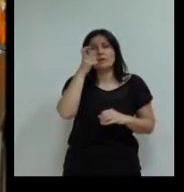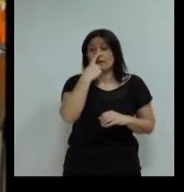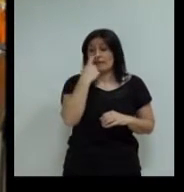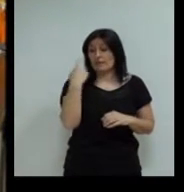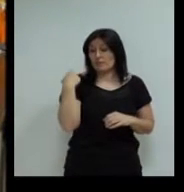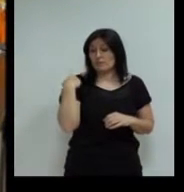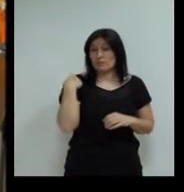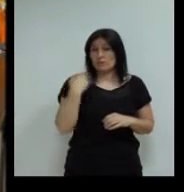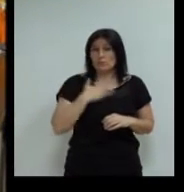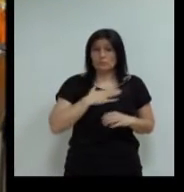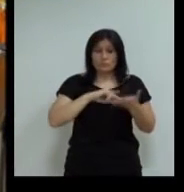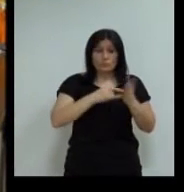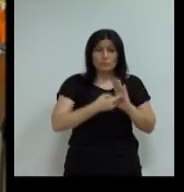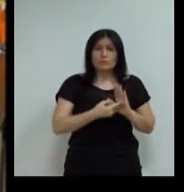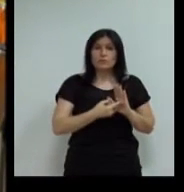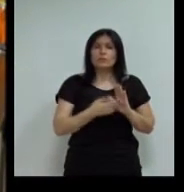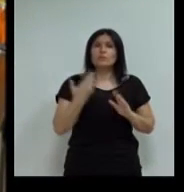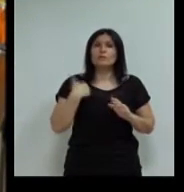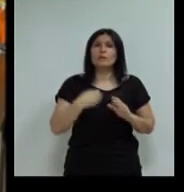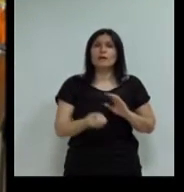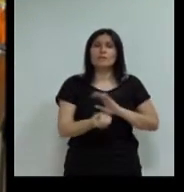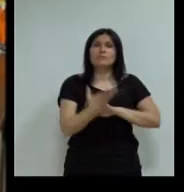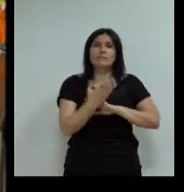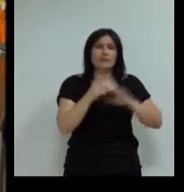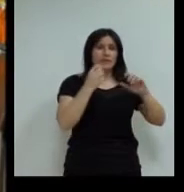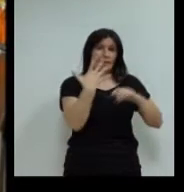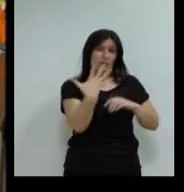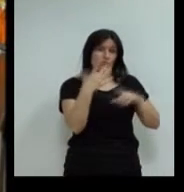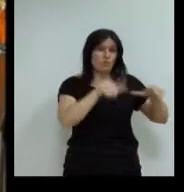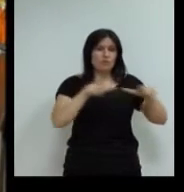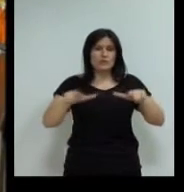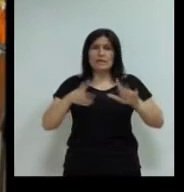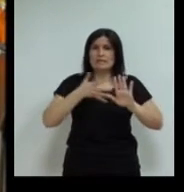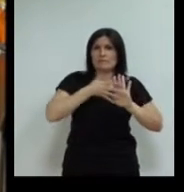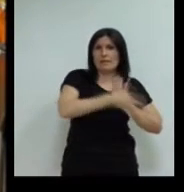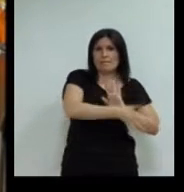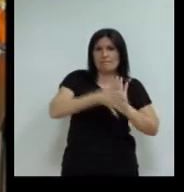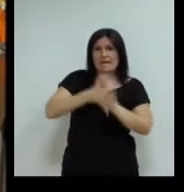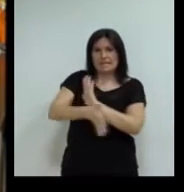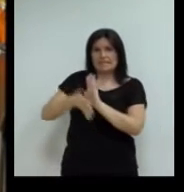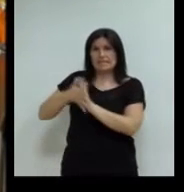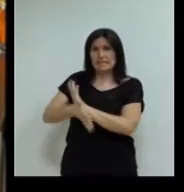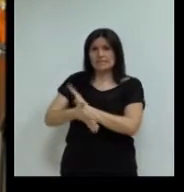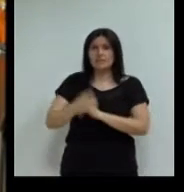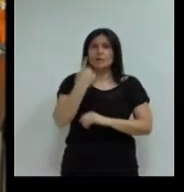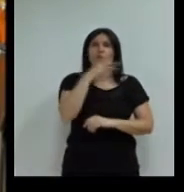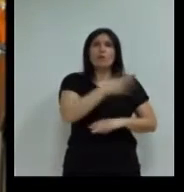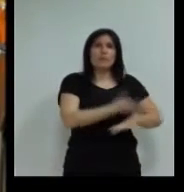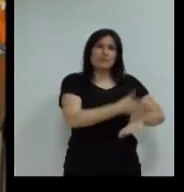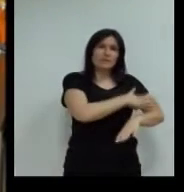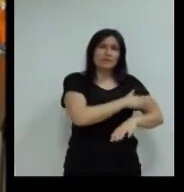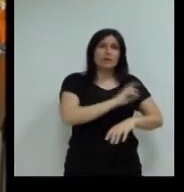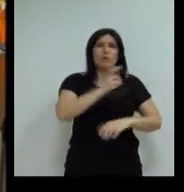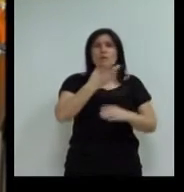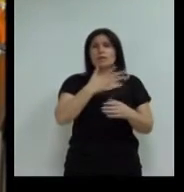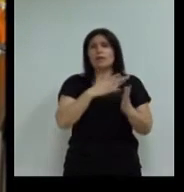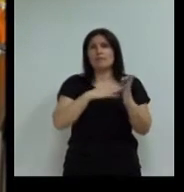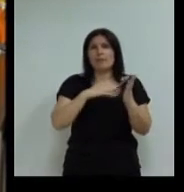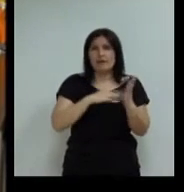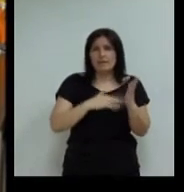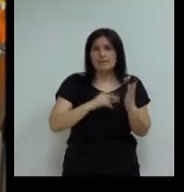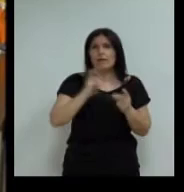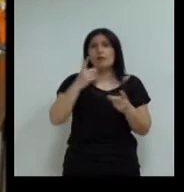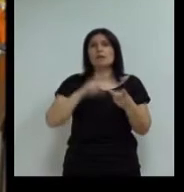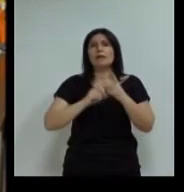el proyecto ha instalado 5 salas de manera permanente, una sala en Palma de Mallorca, una sala en Valencia, una sala